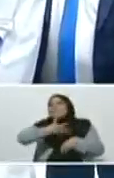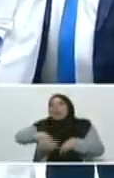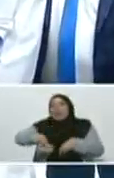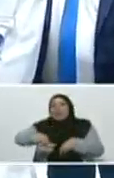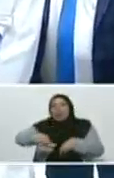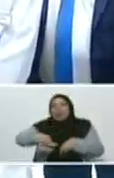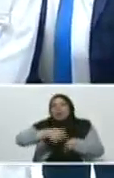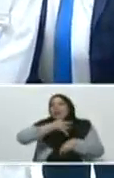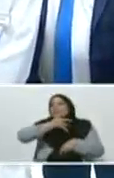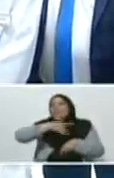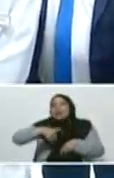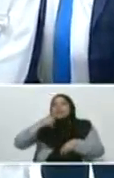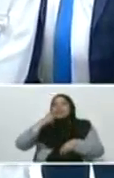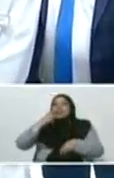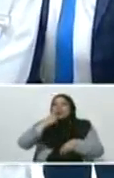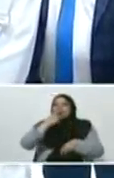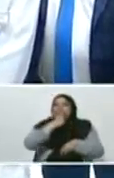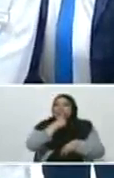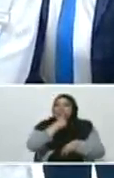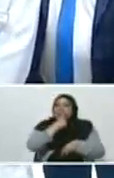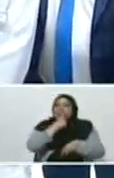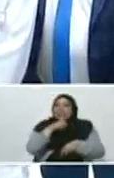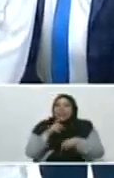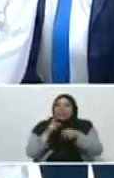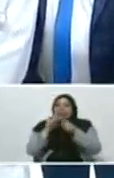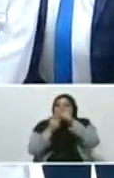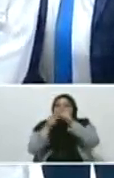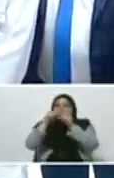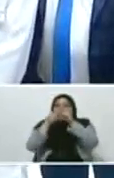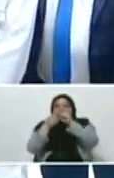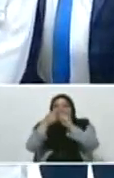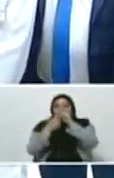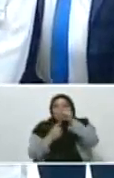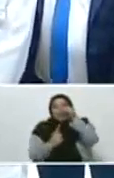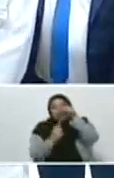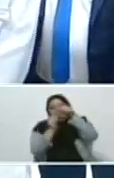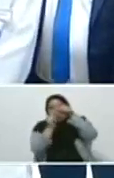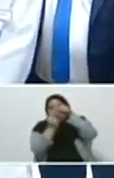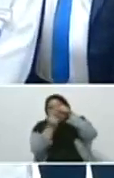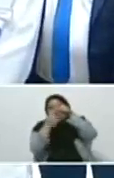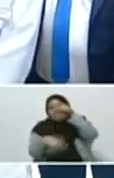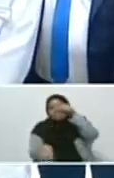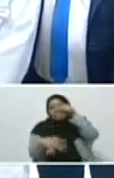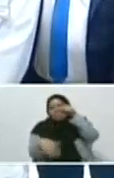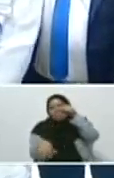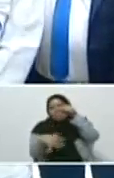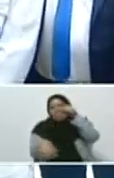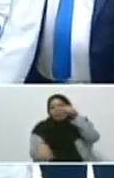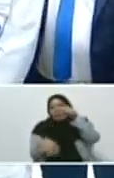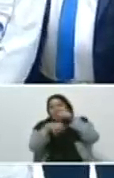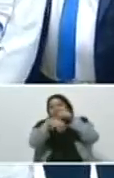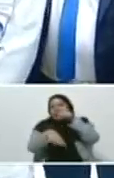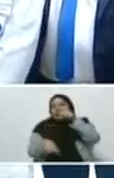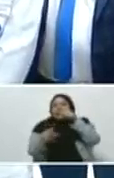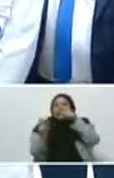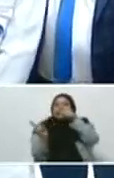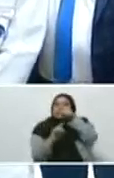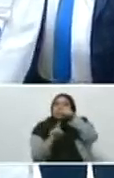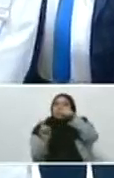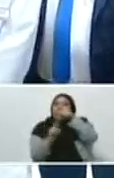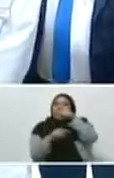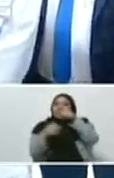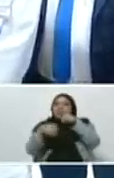sea, que se va descubriendo la raíz. Así es. Entonces, el diente queda pelado. Así es. Y se